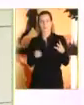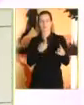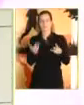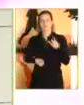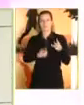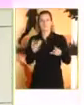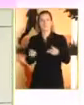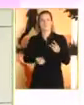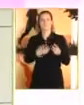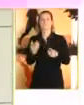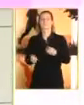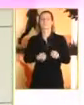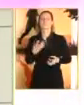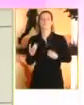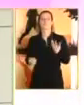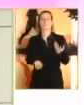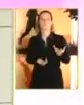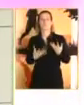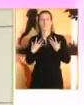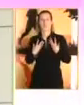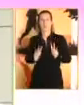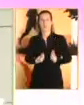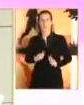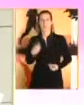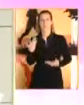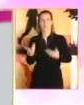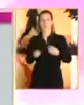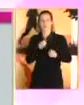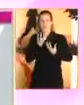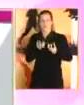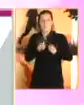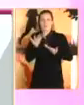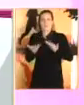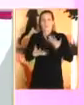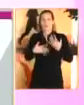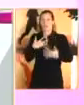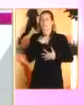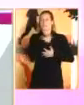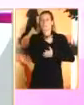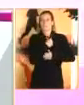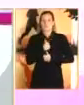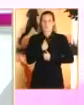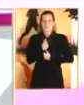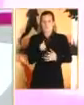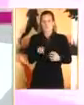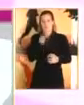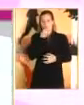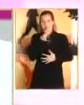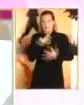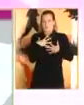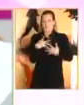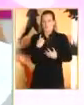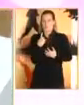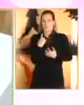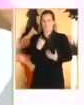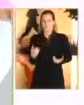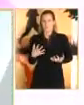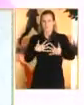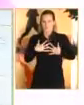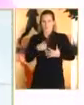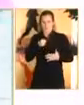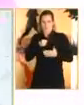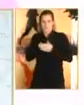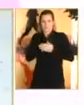da el cuerpo, las manifestaciones somáticas de las emociones. Uh-huh. Por ejemplo, sensación de ahogo, sensación de falta de aire,